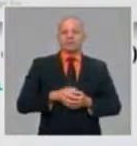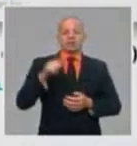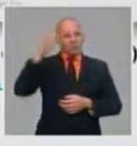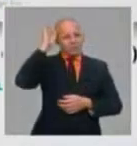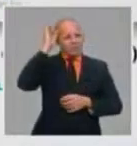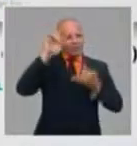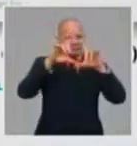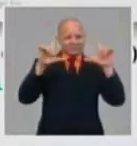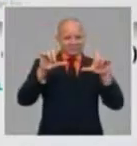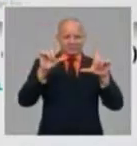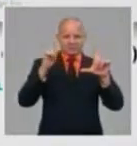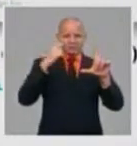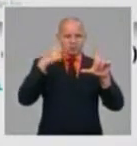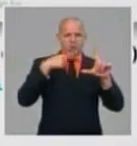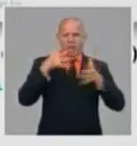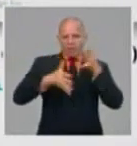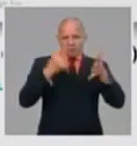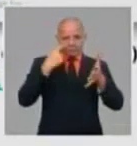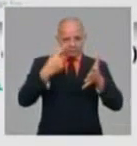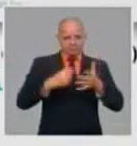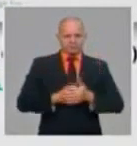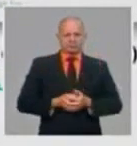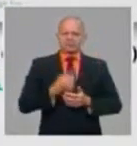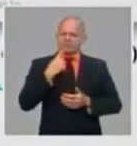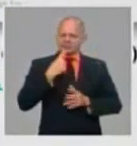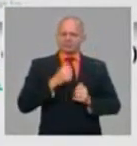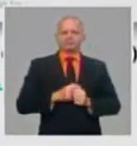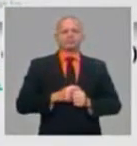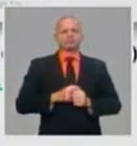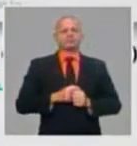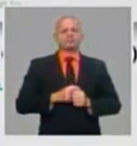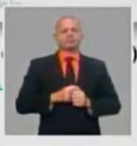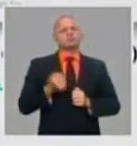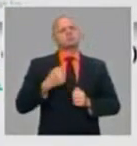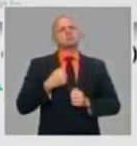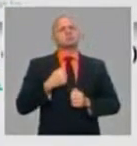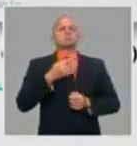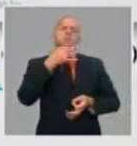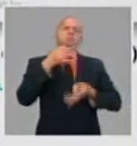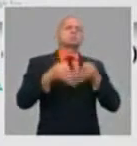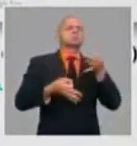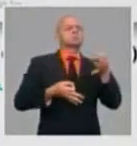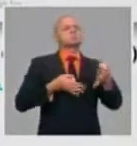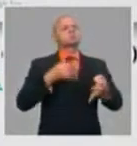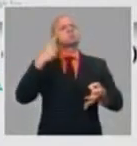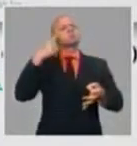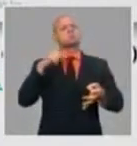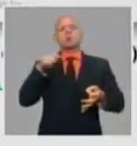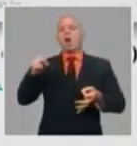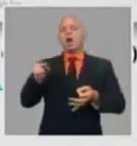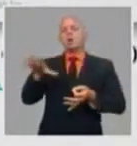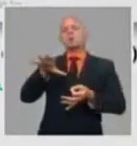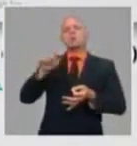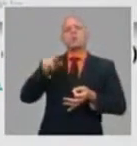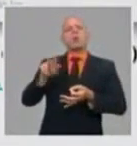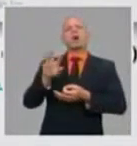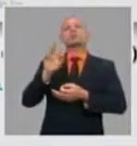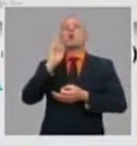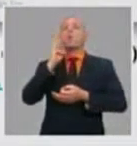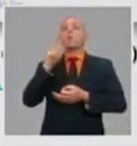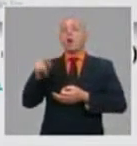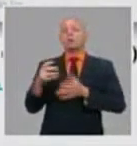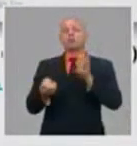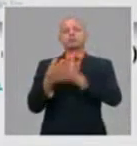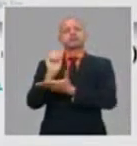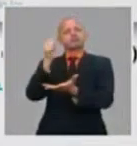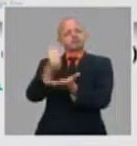dice: una de las razones por la que estoy a favor de la condición de Estado del Distrito de Columbia, el